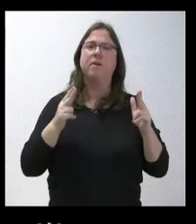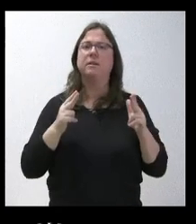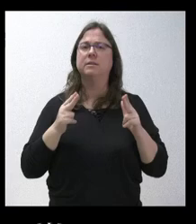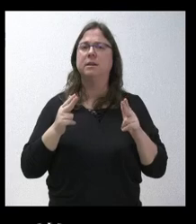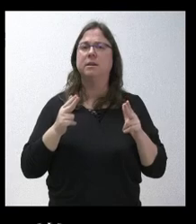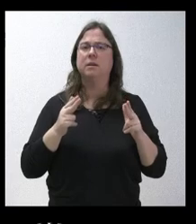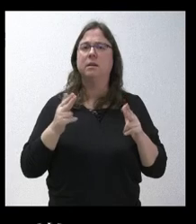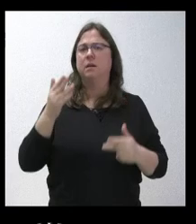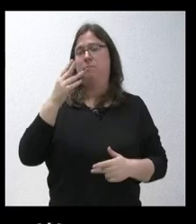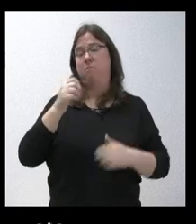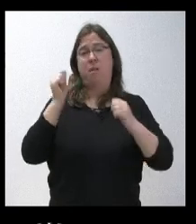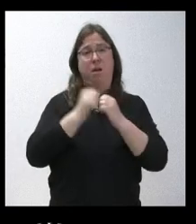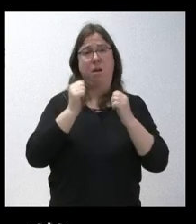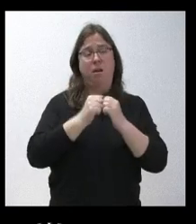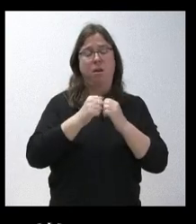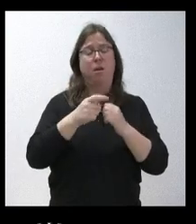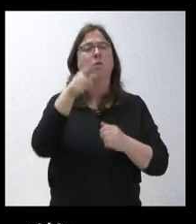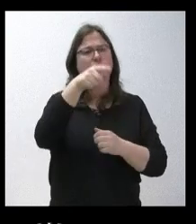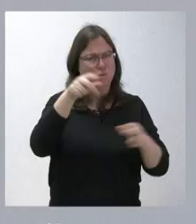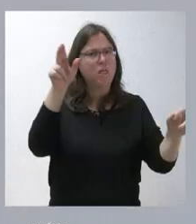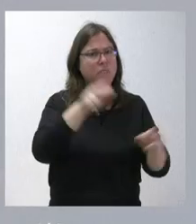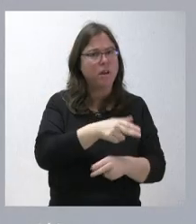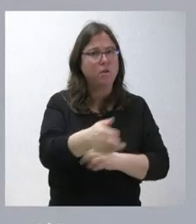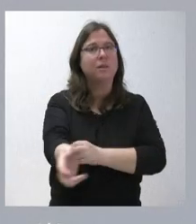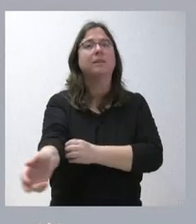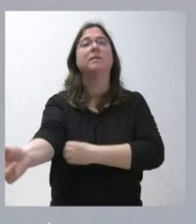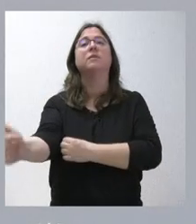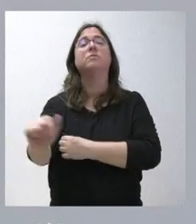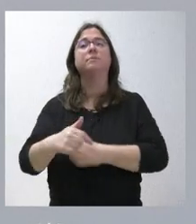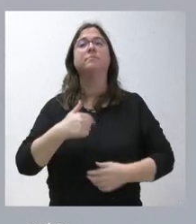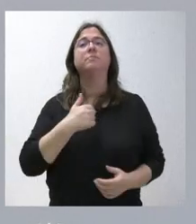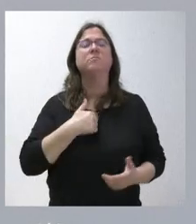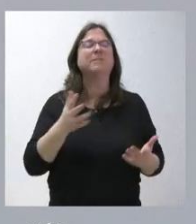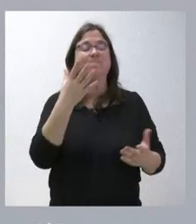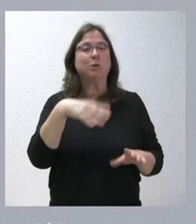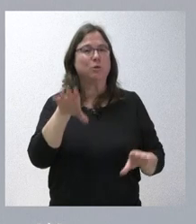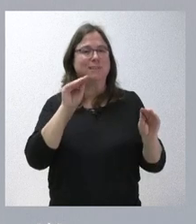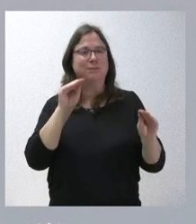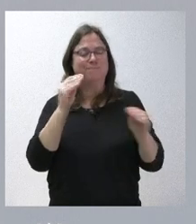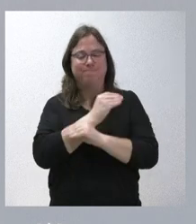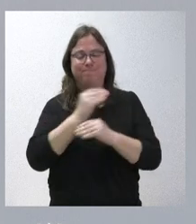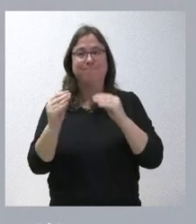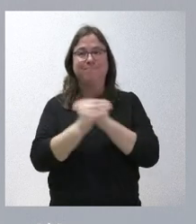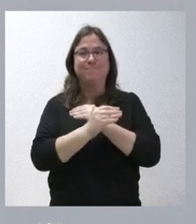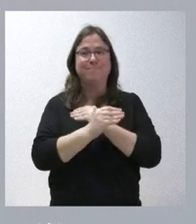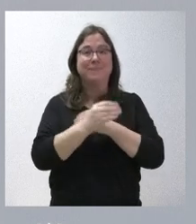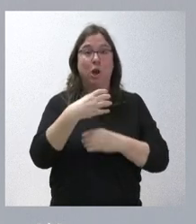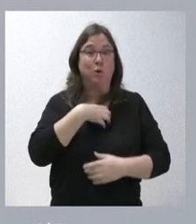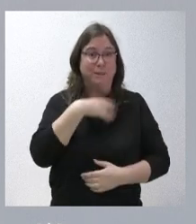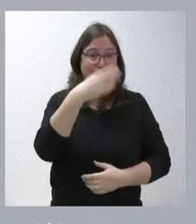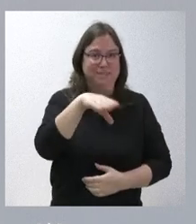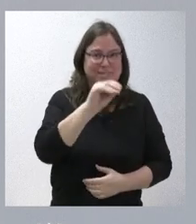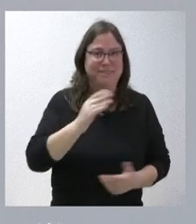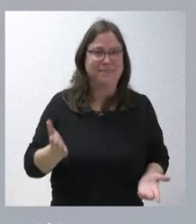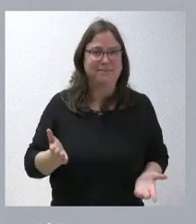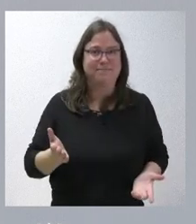de Juan Vicente rea y que ustedes van a derogar yo creo que la posición entiendo es que no es que no se puede entender